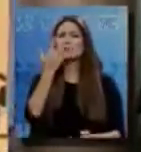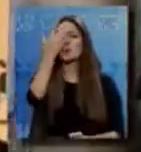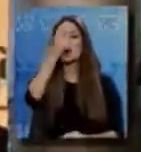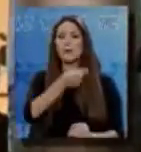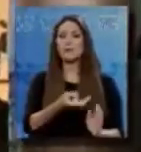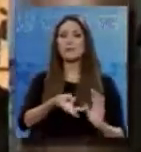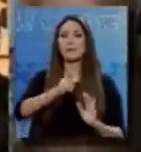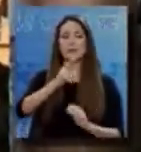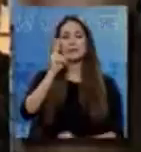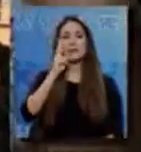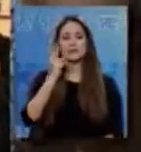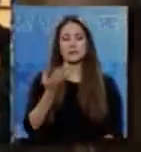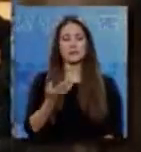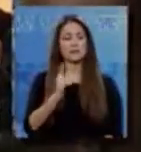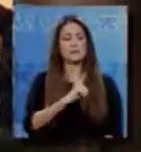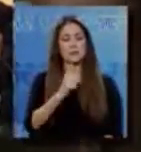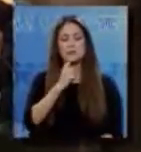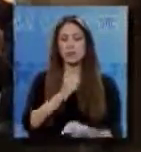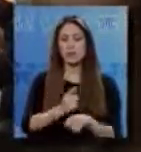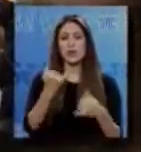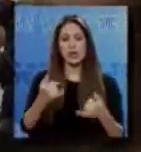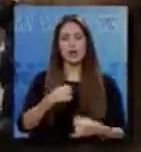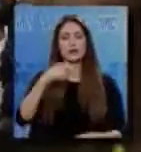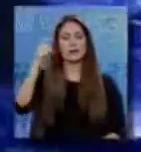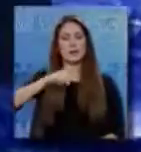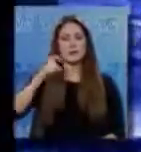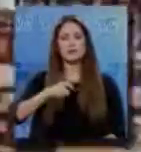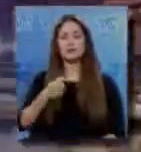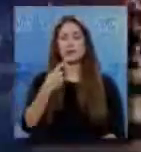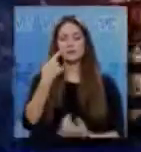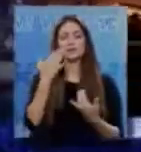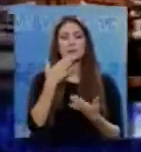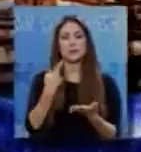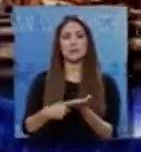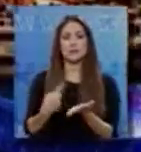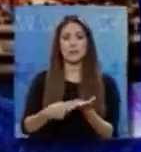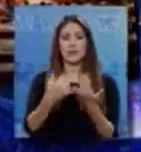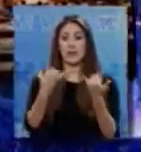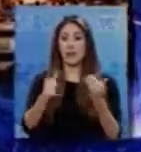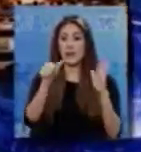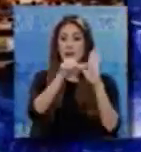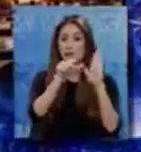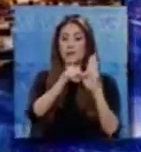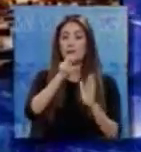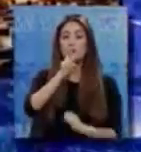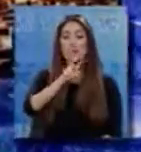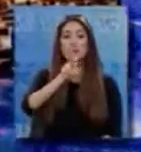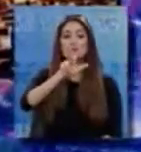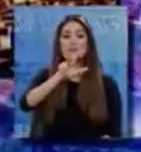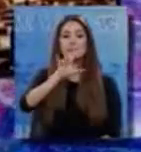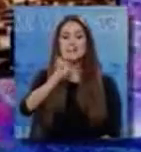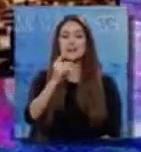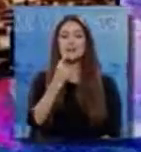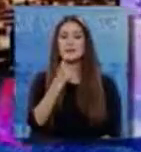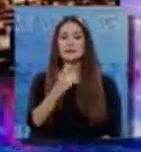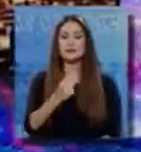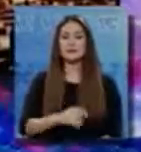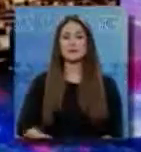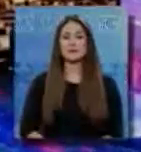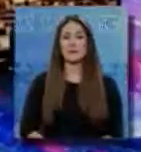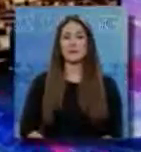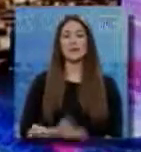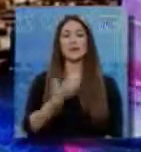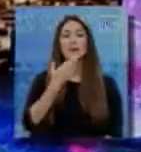los errores identificados en el contrato de compraventa es vinculante, como lo establece el artículo 237 de la Constitución. Corresponderá